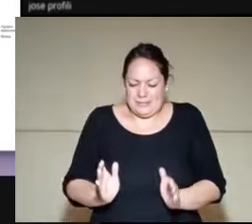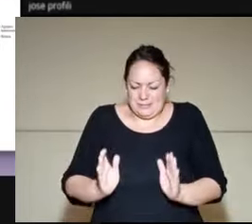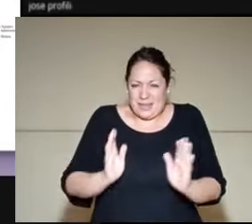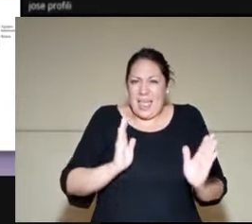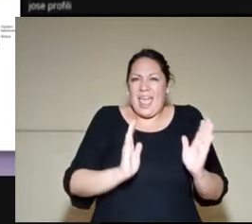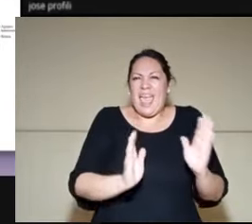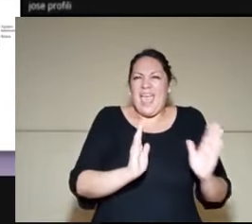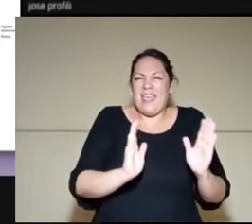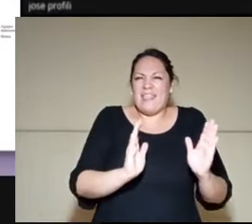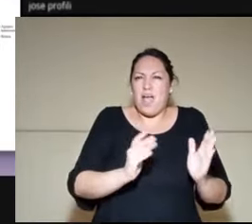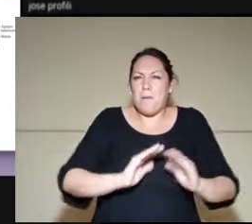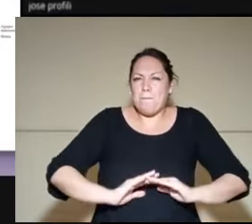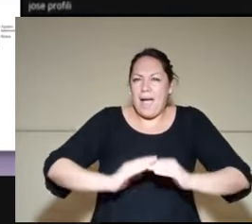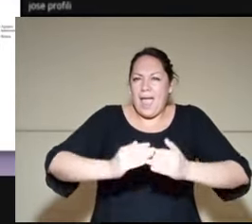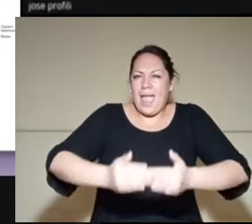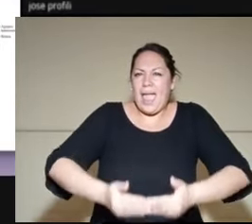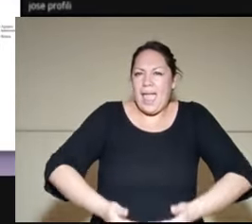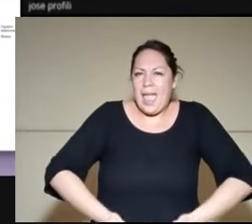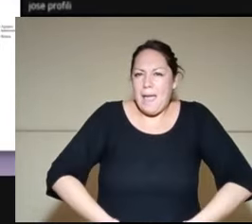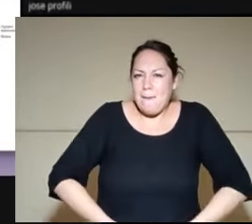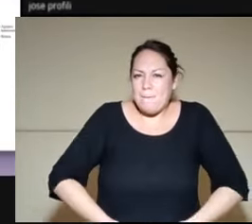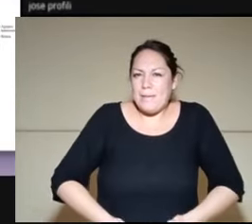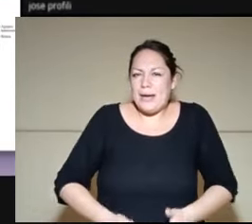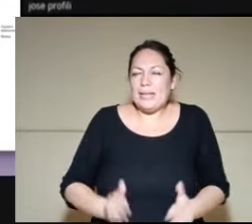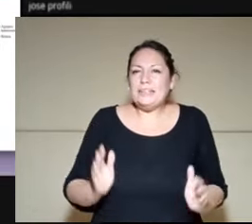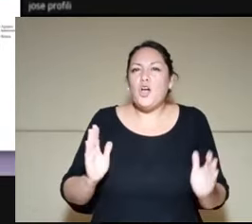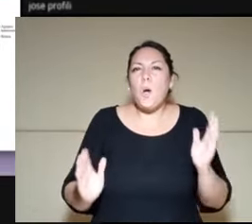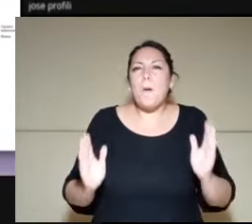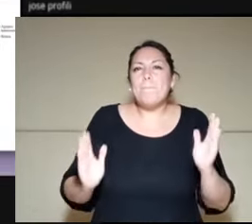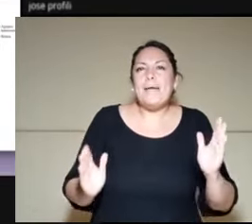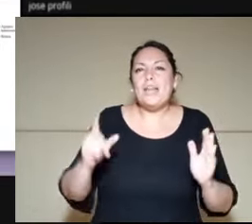embarazo, las primeras 3 meses de embarazo,